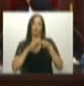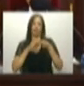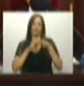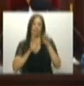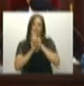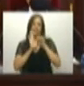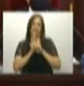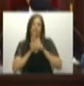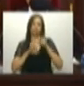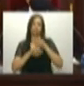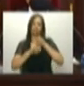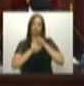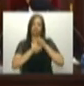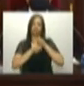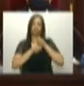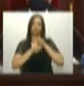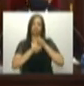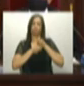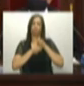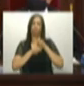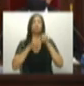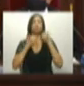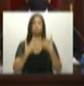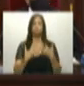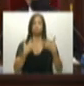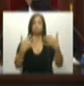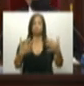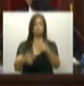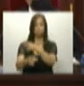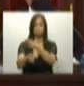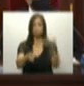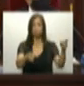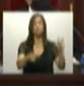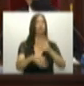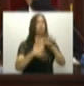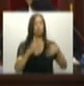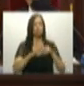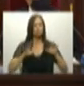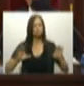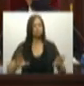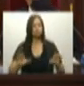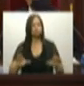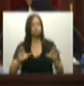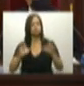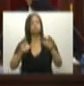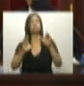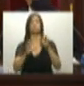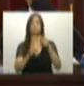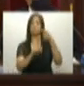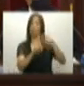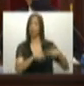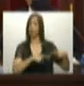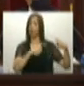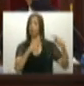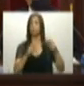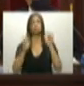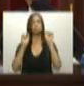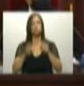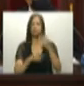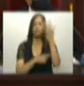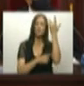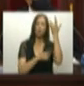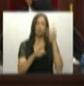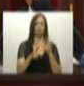obras construcciones disposiciones acciones iniciativas cosas que se han hecho que